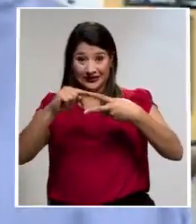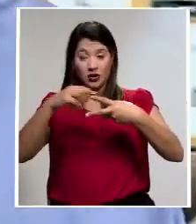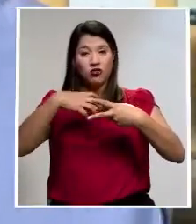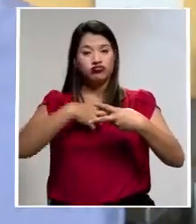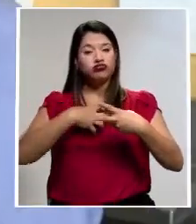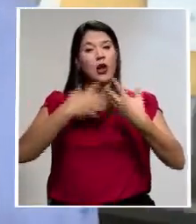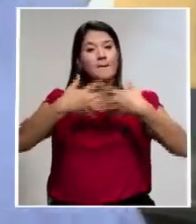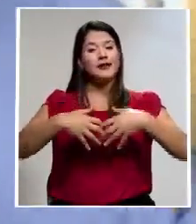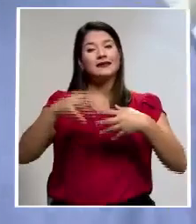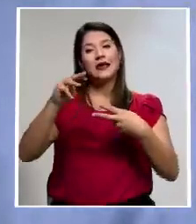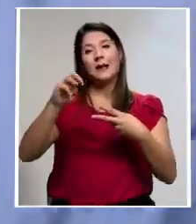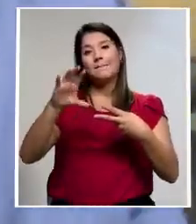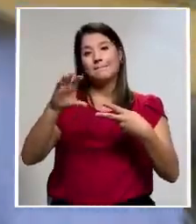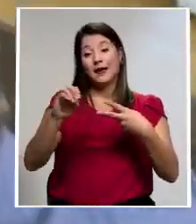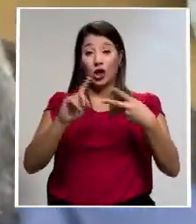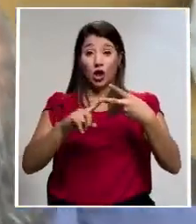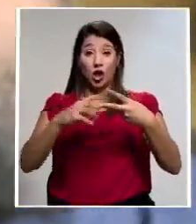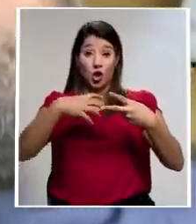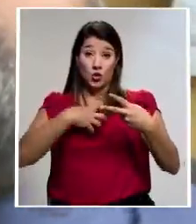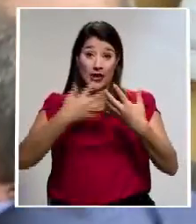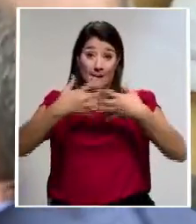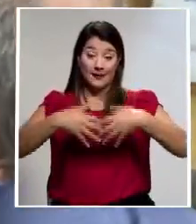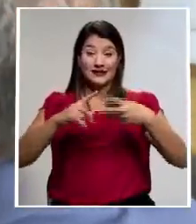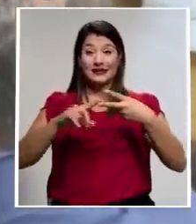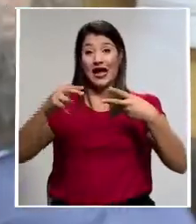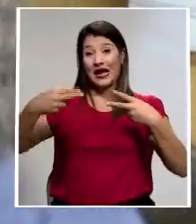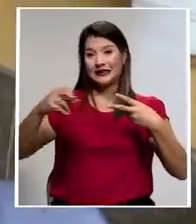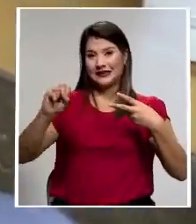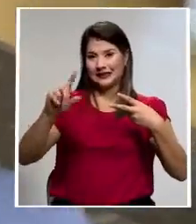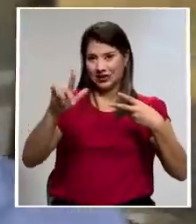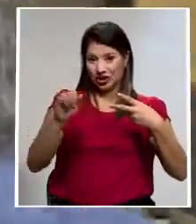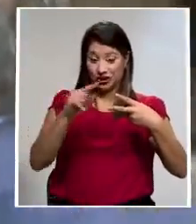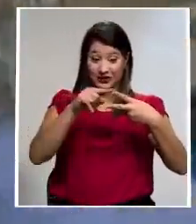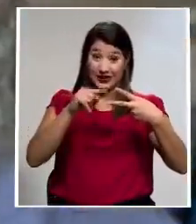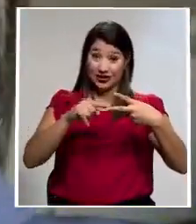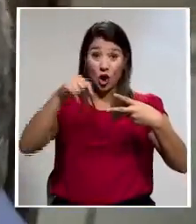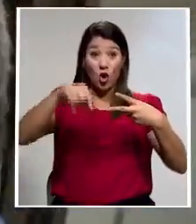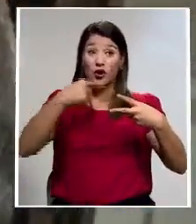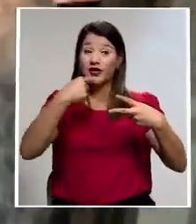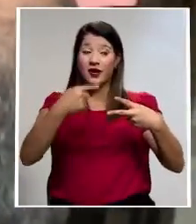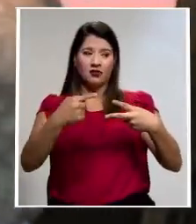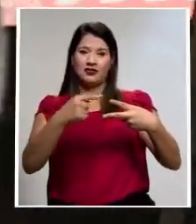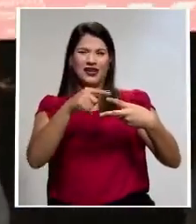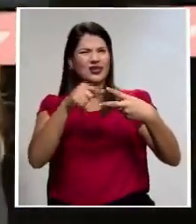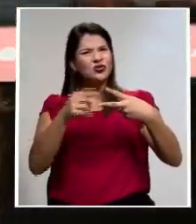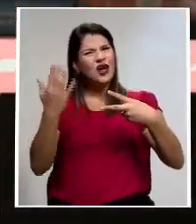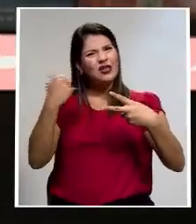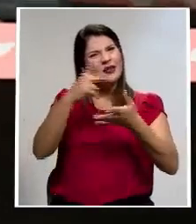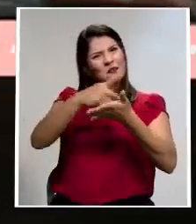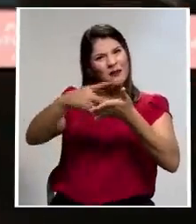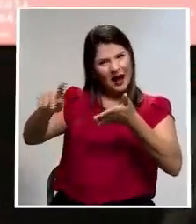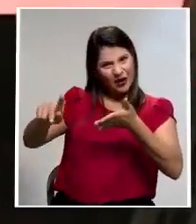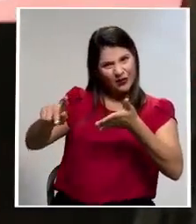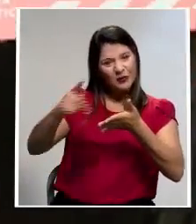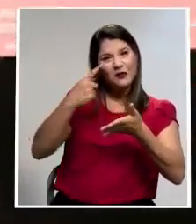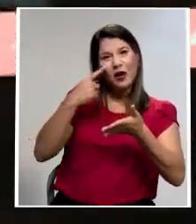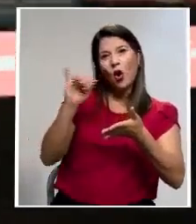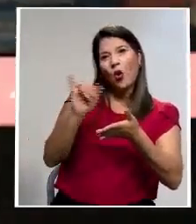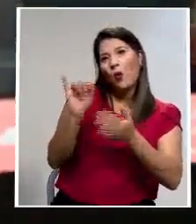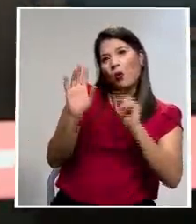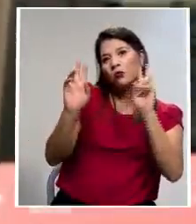resolvió el Tribunal Penal de Apelaciones en el caso Cochinilla. La notificación a las partes se realizó este mismo lunes por la mañana. Mélida Solís se